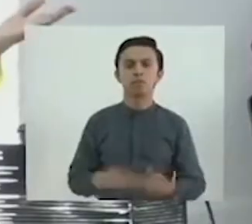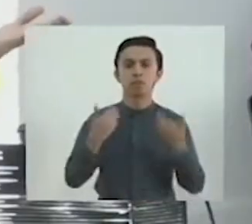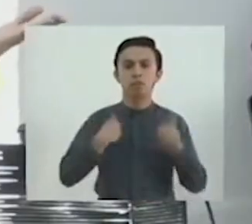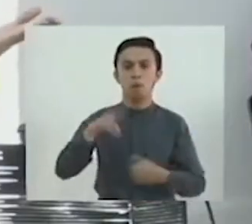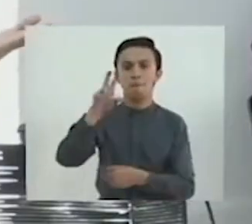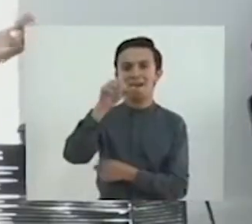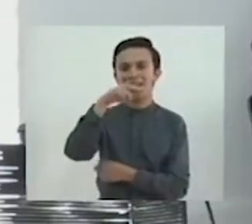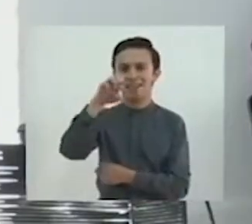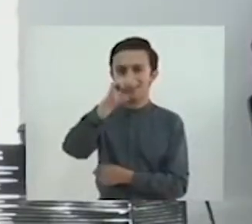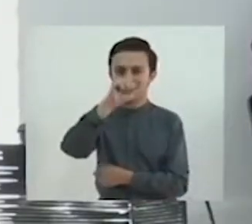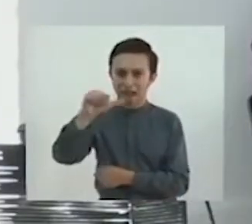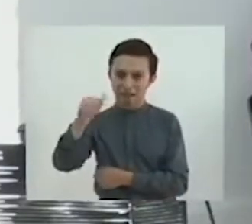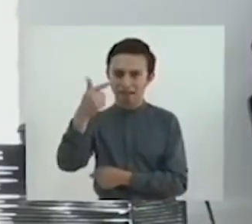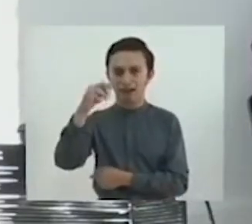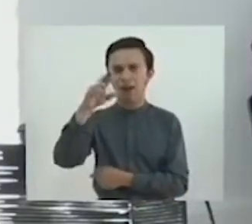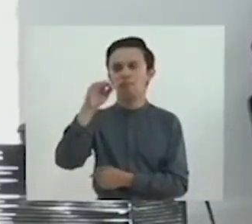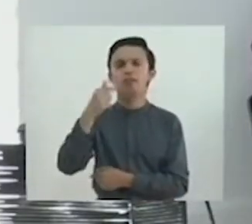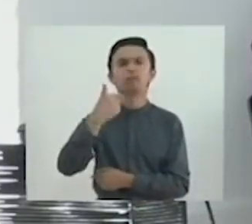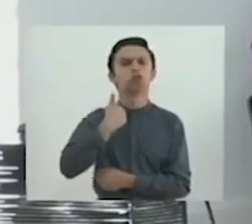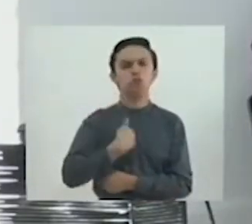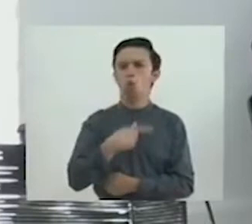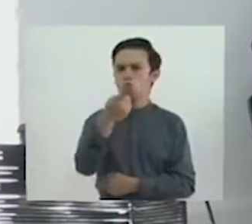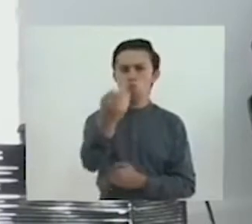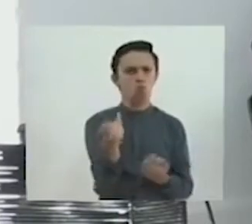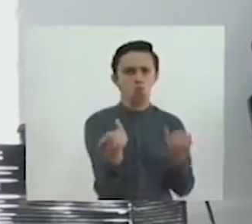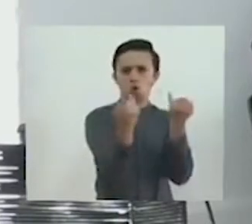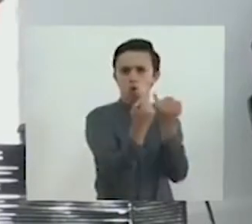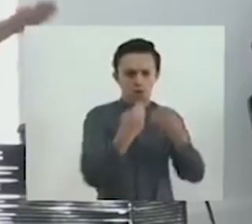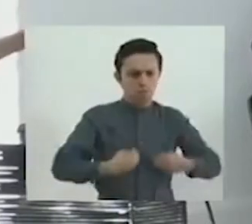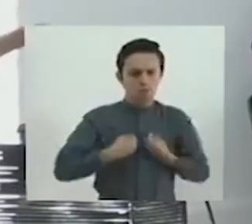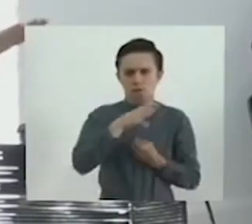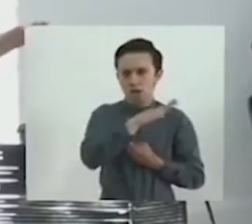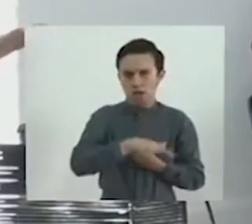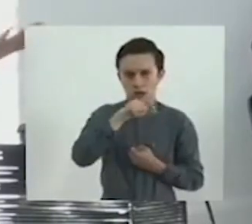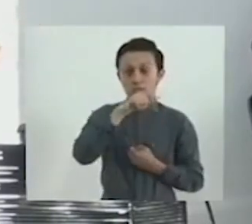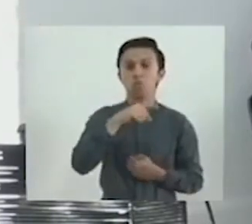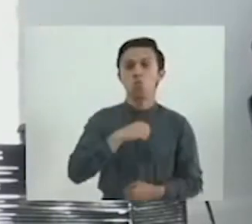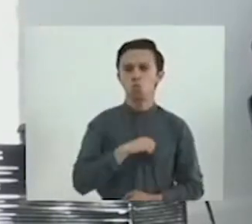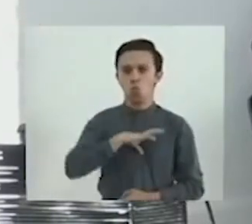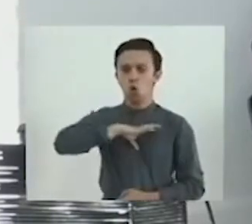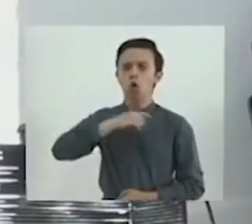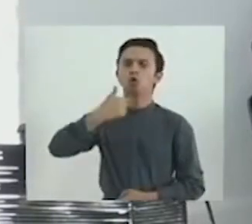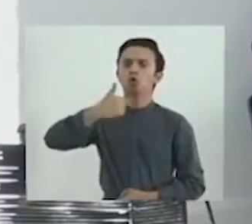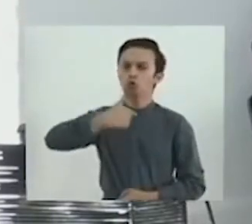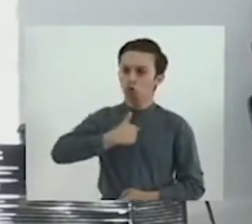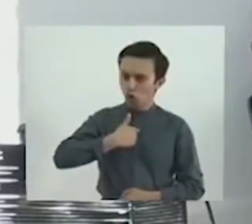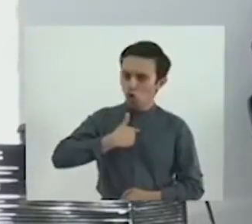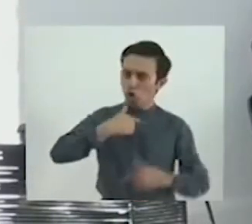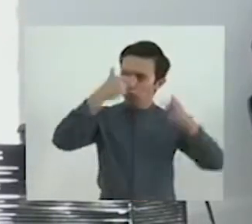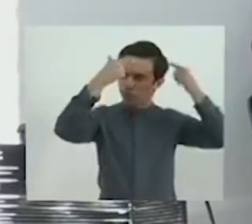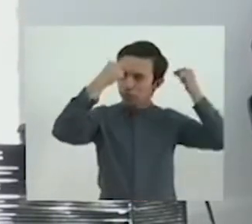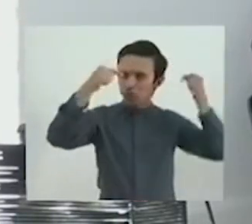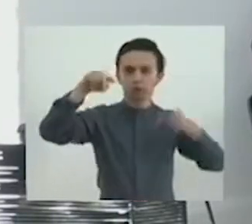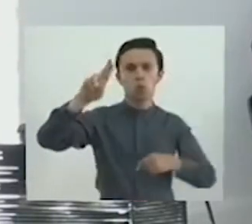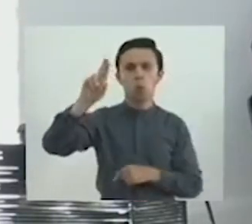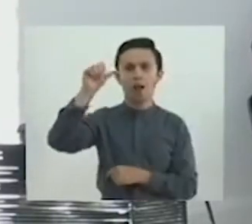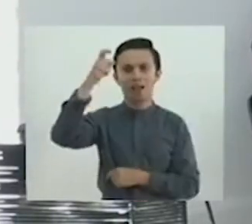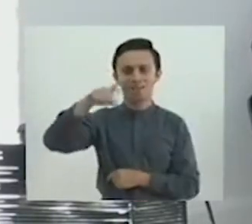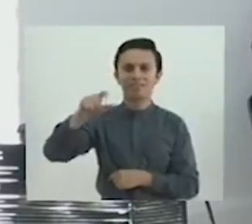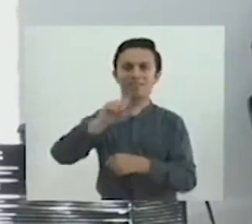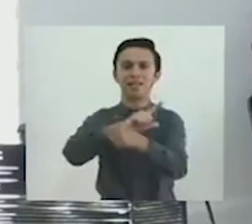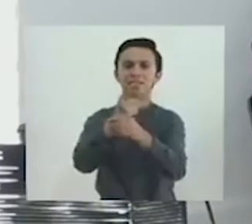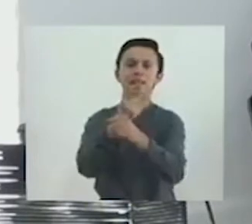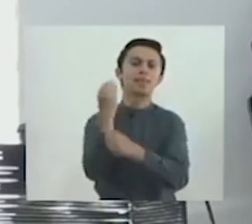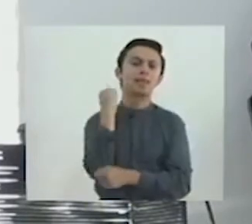sus participaciones, quizá no con la facilidad de palabra que tienen otros candidatos, pero tampoco con la claridad para poder exponer sus